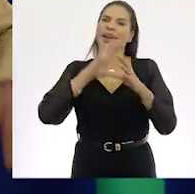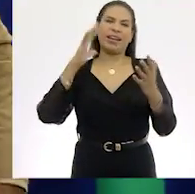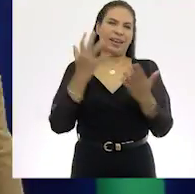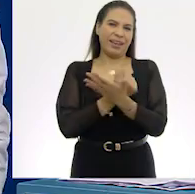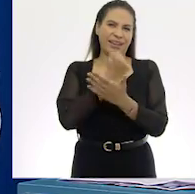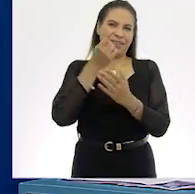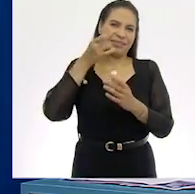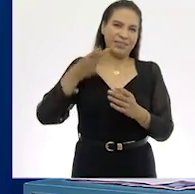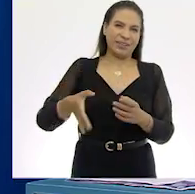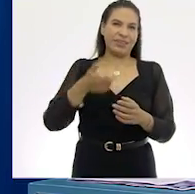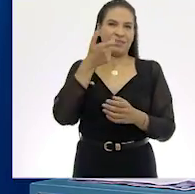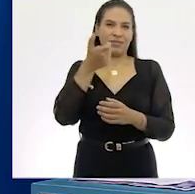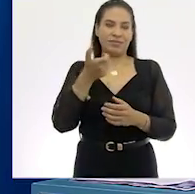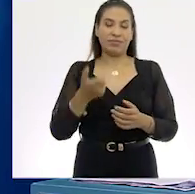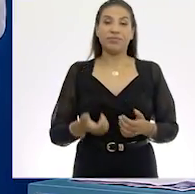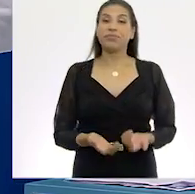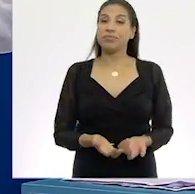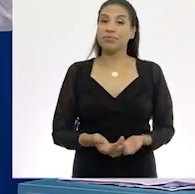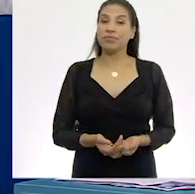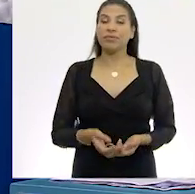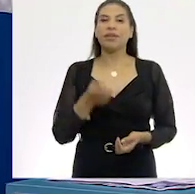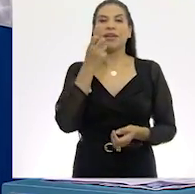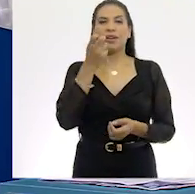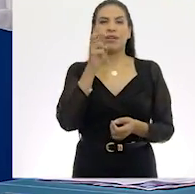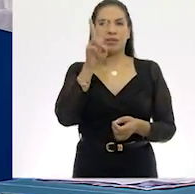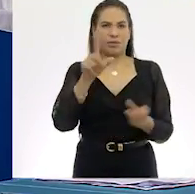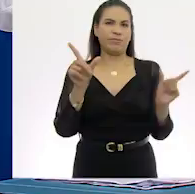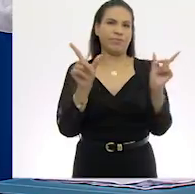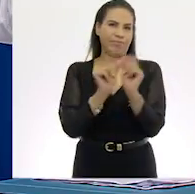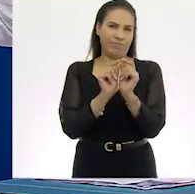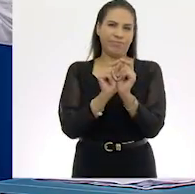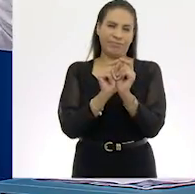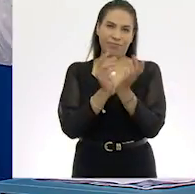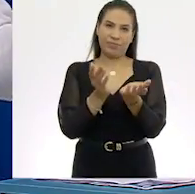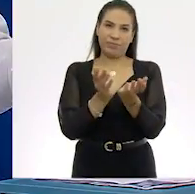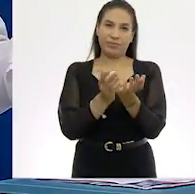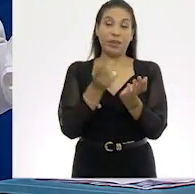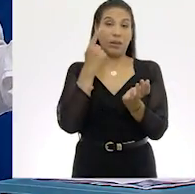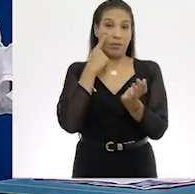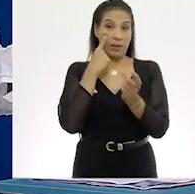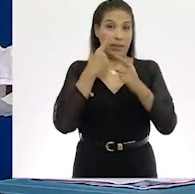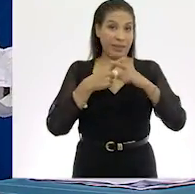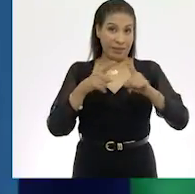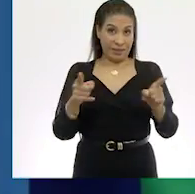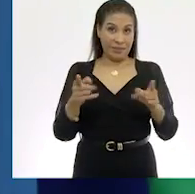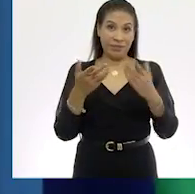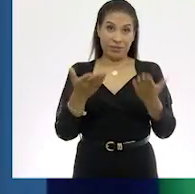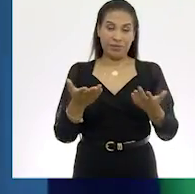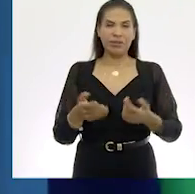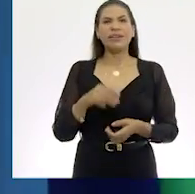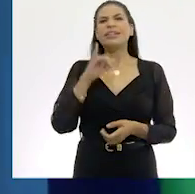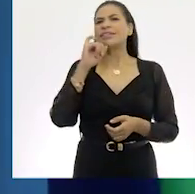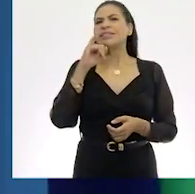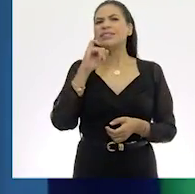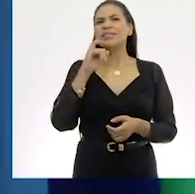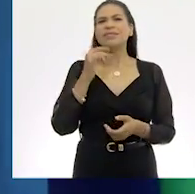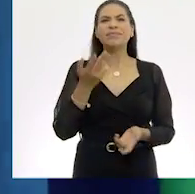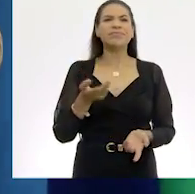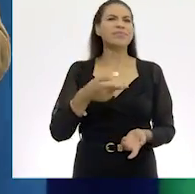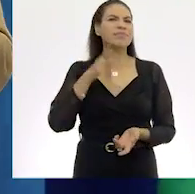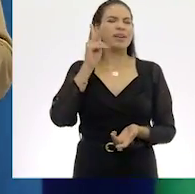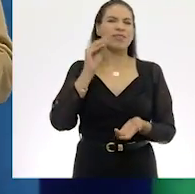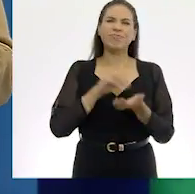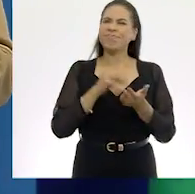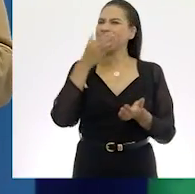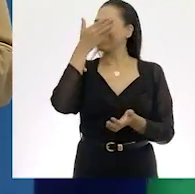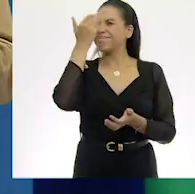dinero. Joaquín, ese es un verdadero resumen. ¿Te diste cuenta de la diferencia? Sí, pero todavía